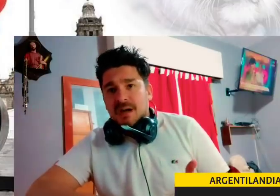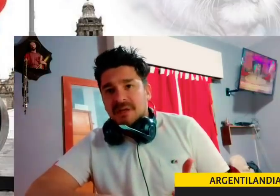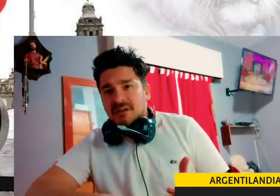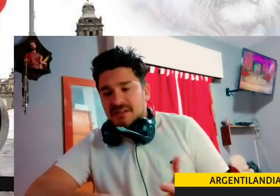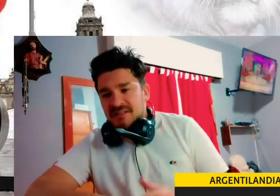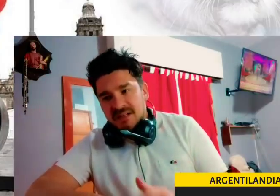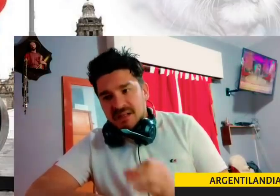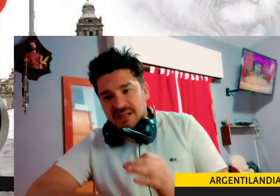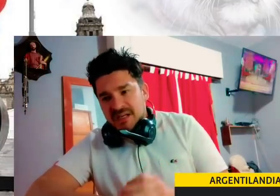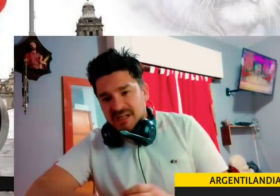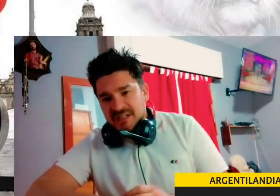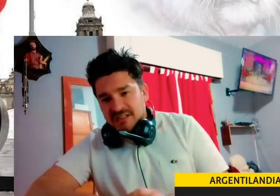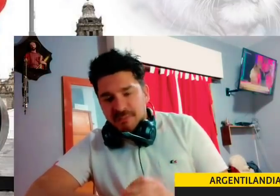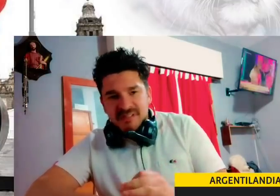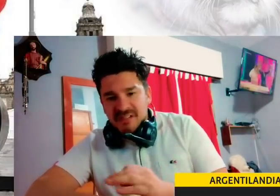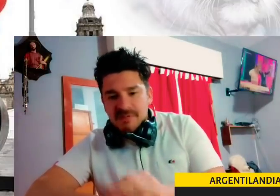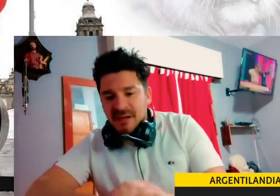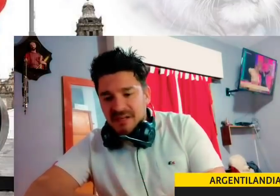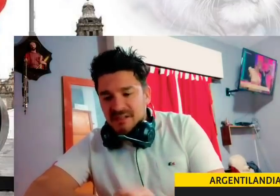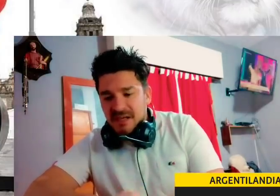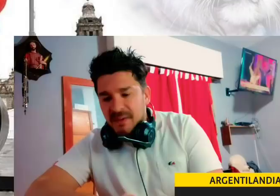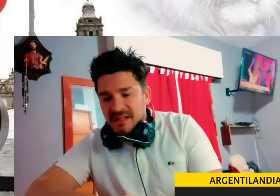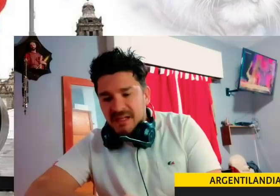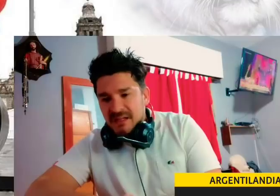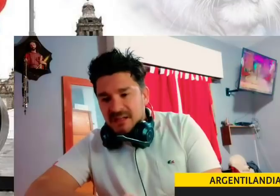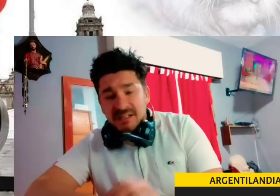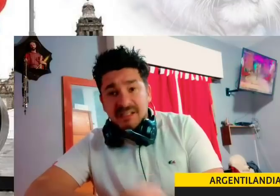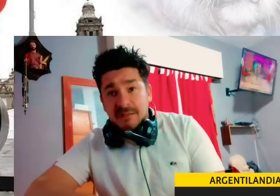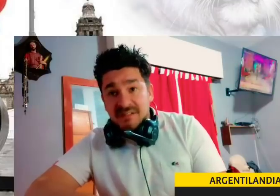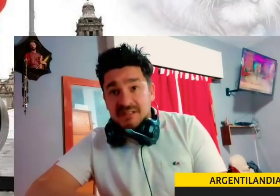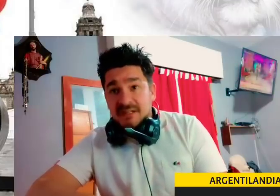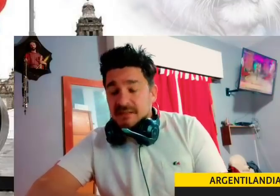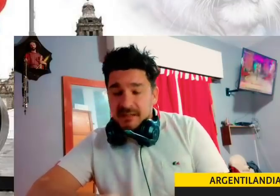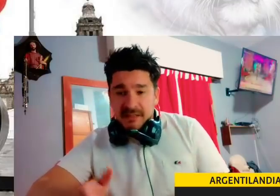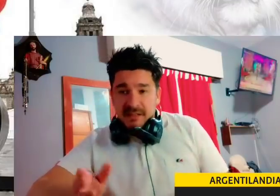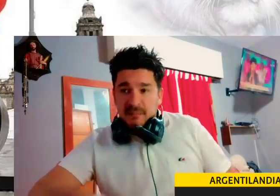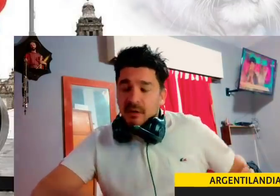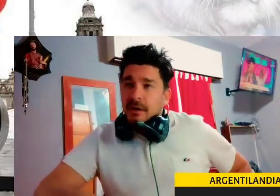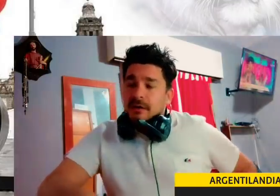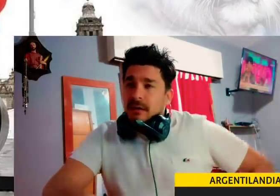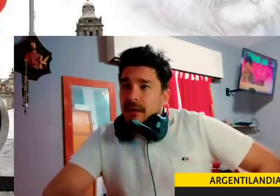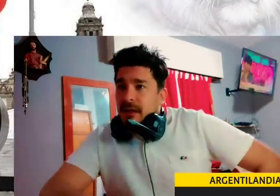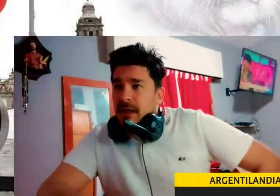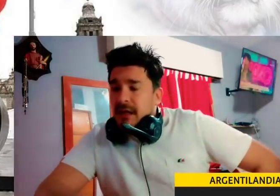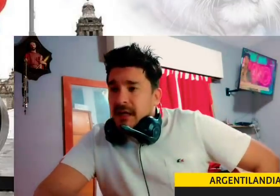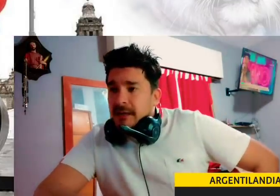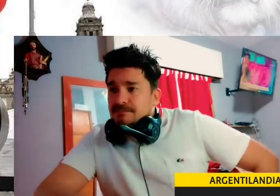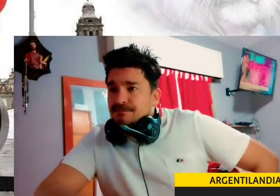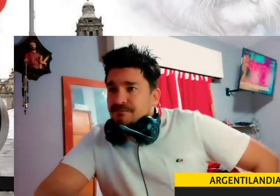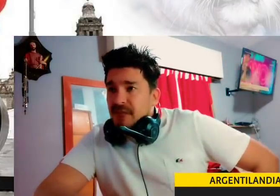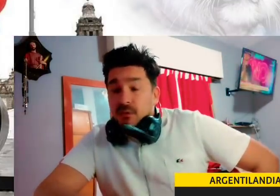da por las pelotas. Después, esa misma gente capaz que critica al presidente. Pero, bueno,